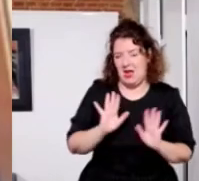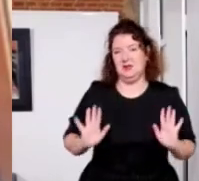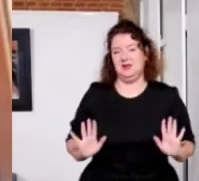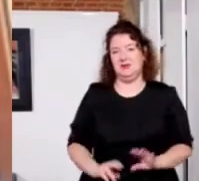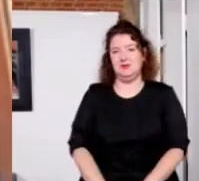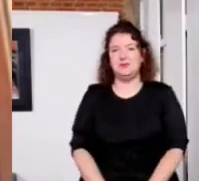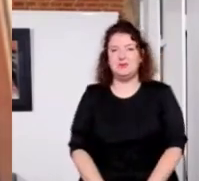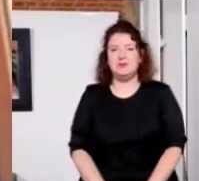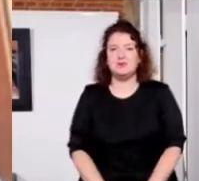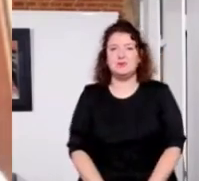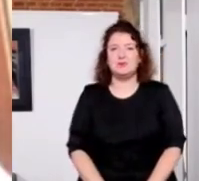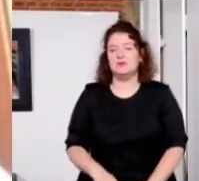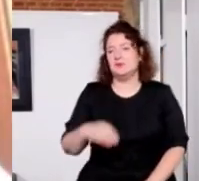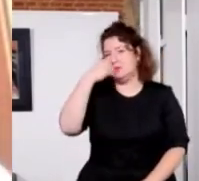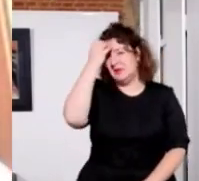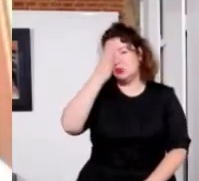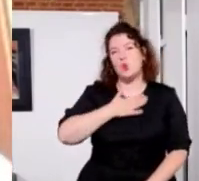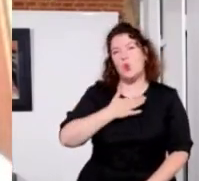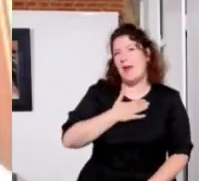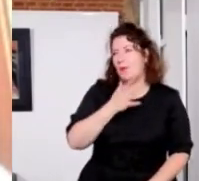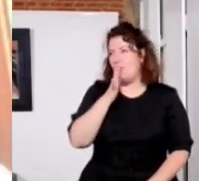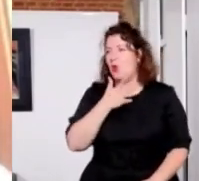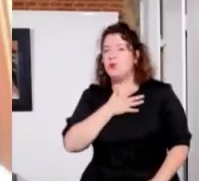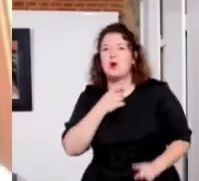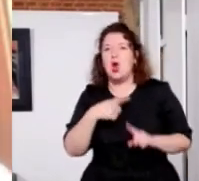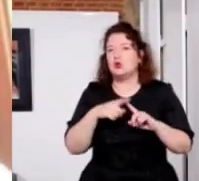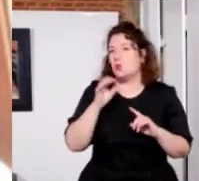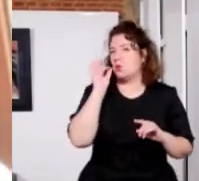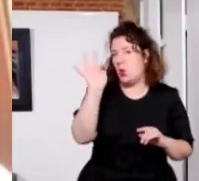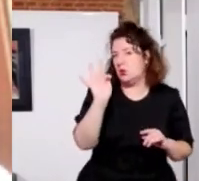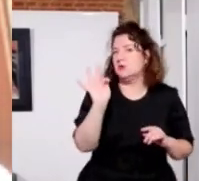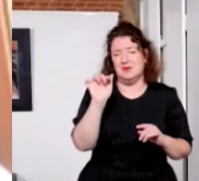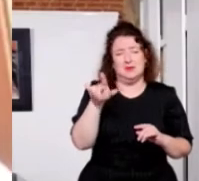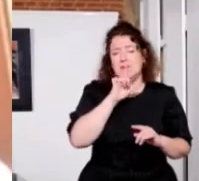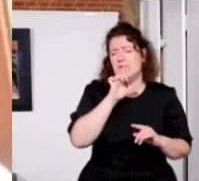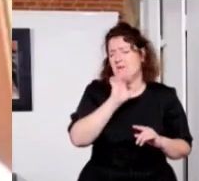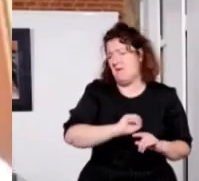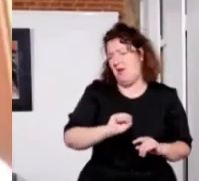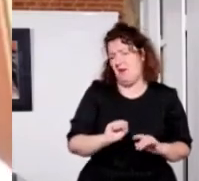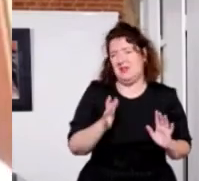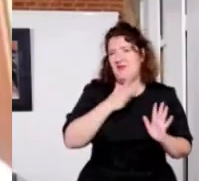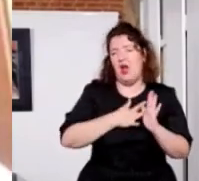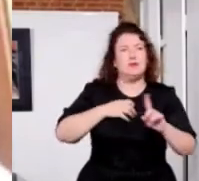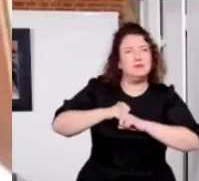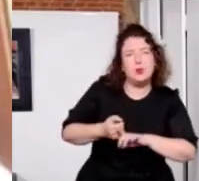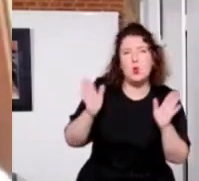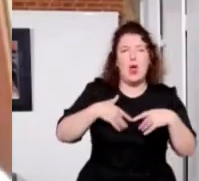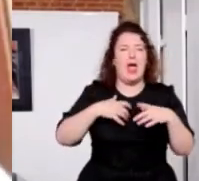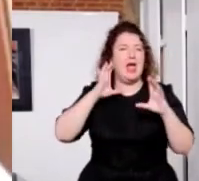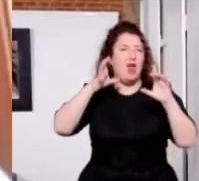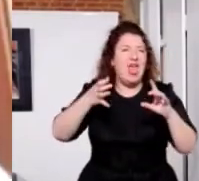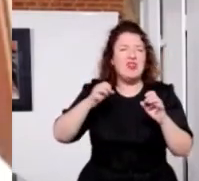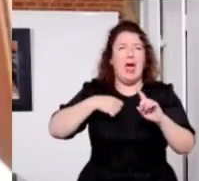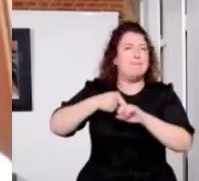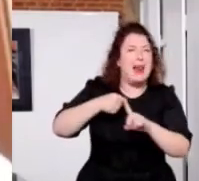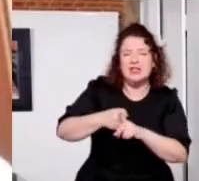considera que es un bien, la considera su dedicación bueno. Y eso es magnífico, porque no hay coacción, no hay violencia, no hay presión.